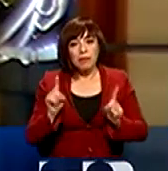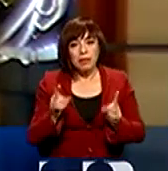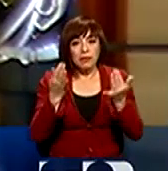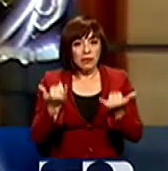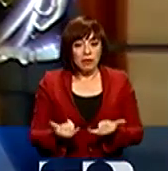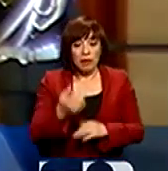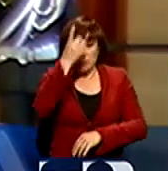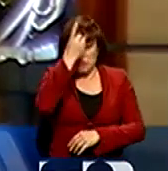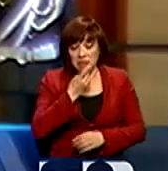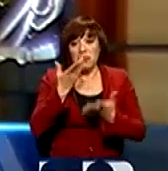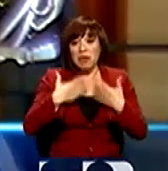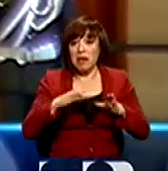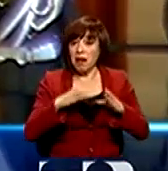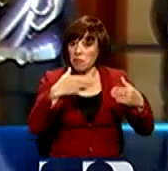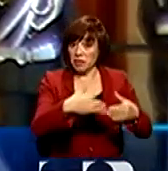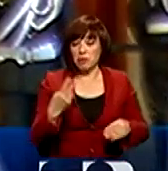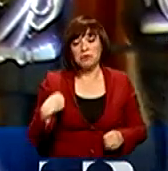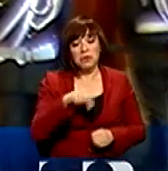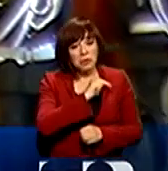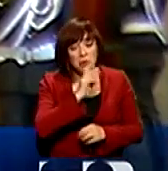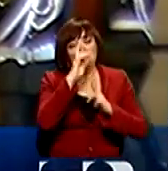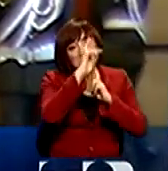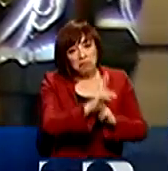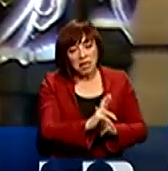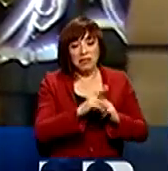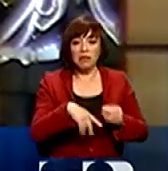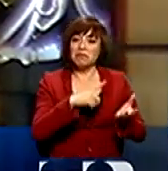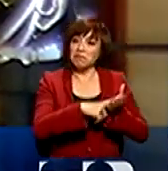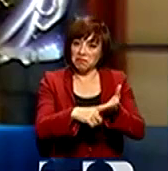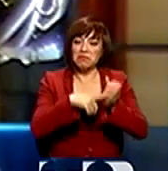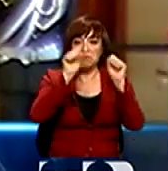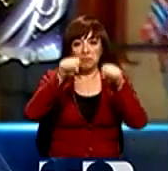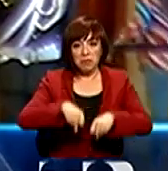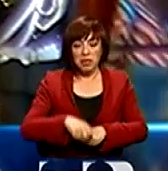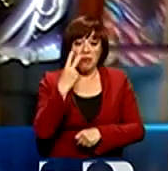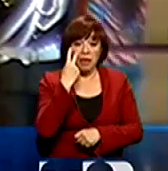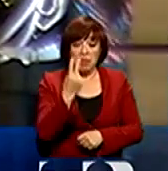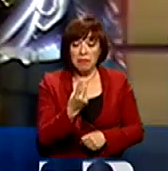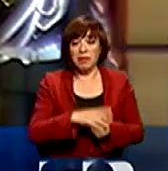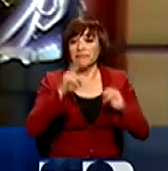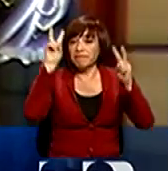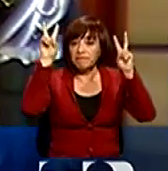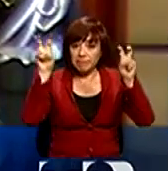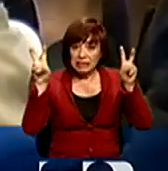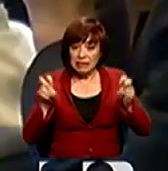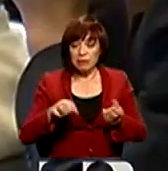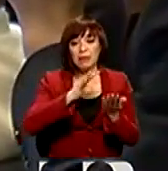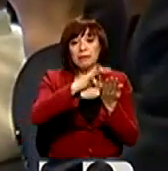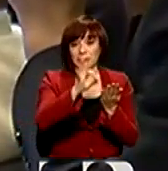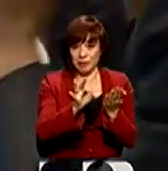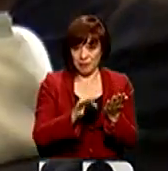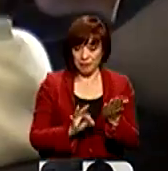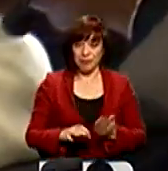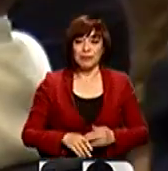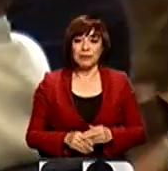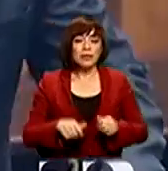ya deciden a la comisión, pues estaremos ahí en la comisión también en la discusión y valorando los temas de presupuesto. En cualquiera de las